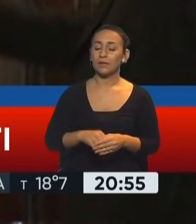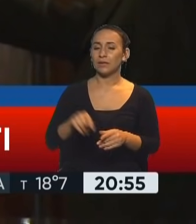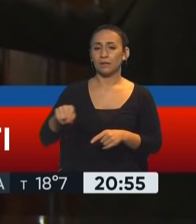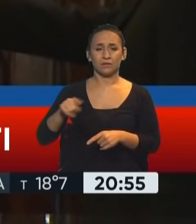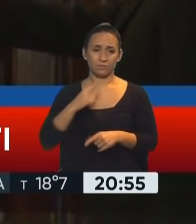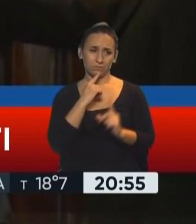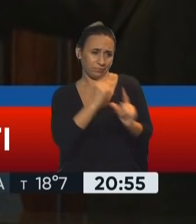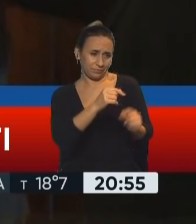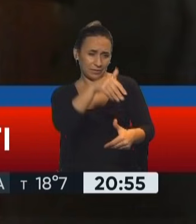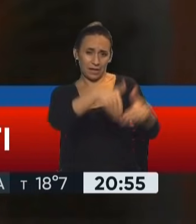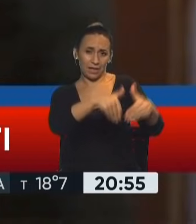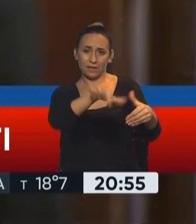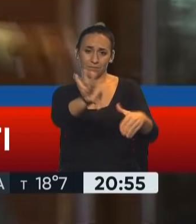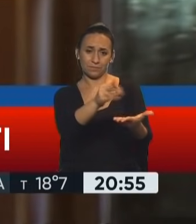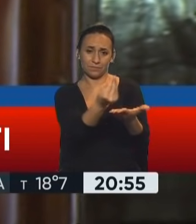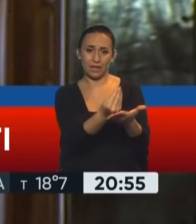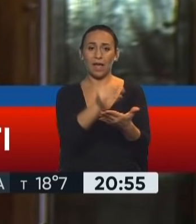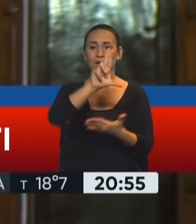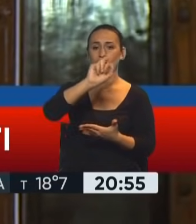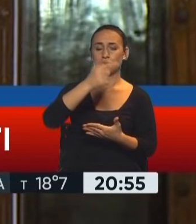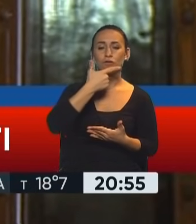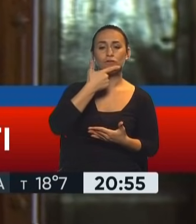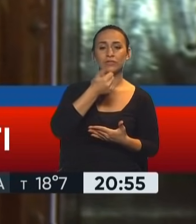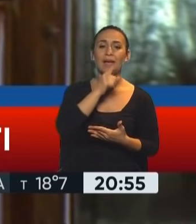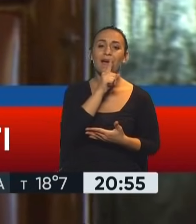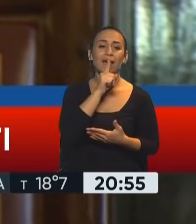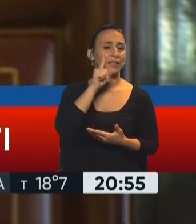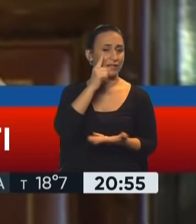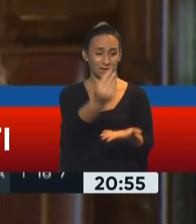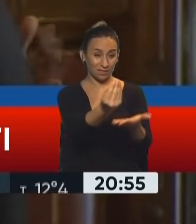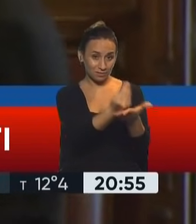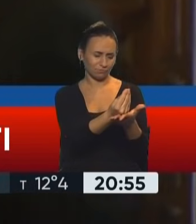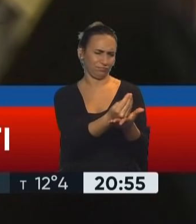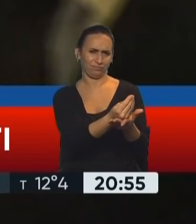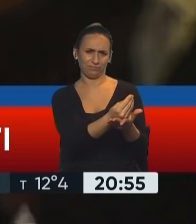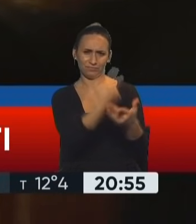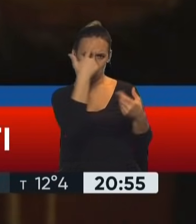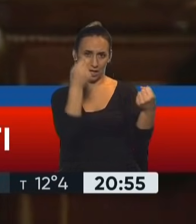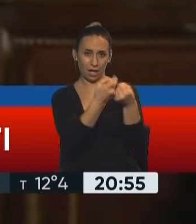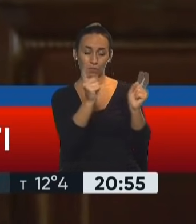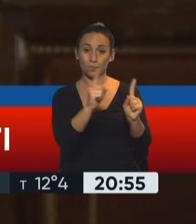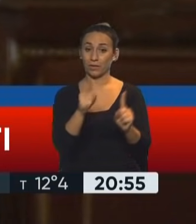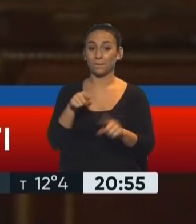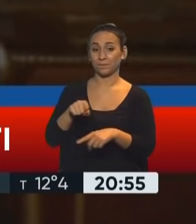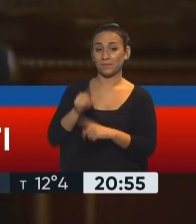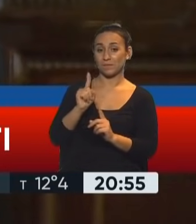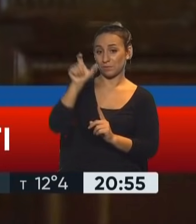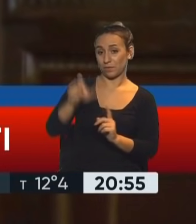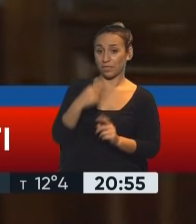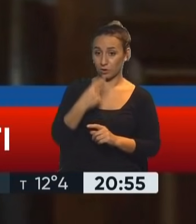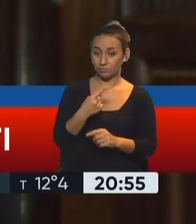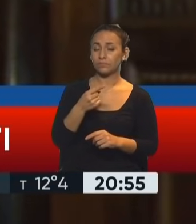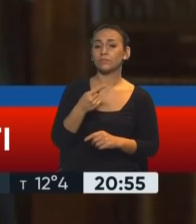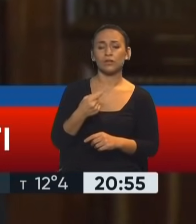la elección de Rosati, justamente porque... Dice. Sí, acá la encontré. Habiendo